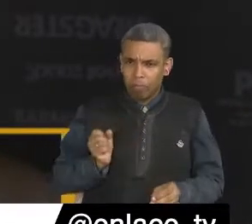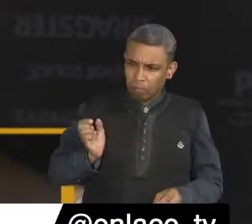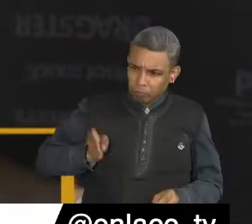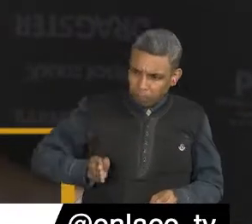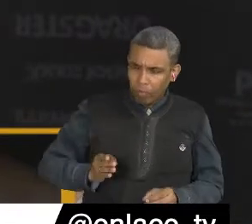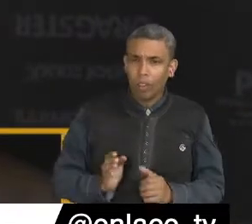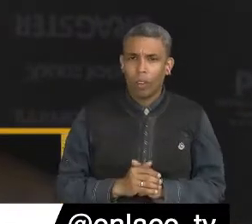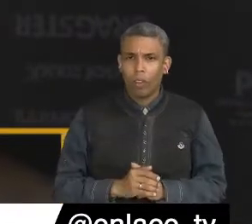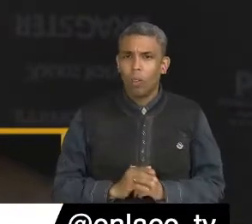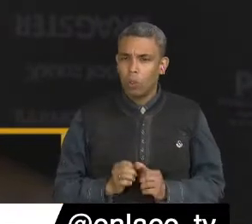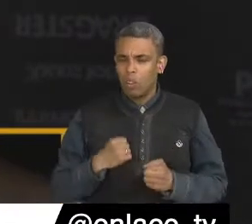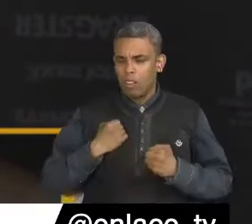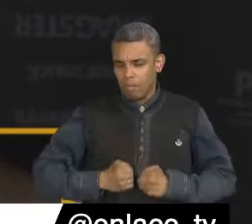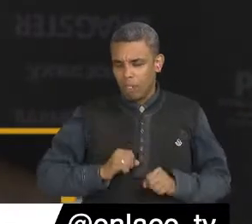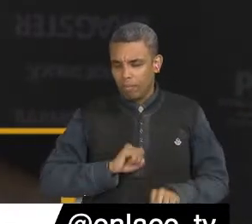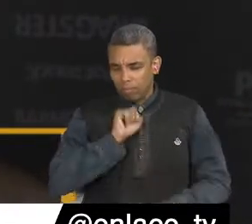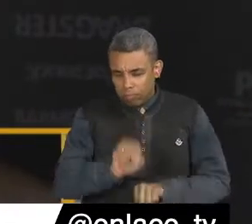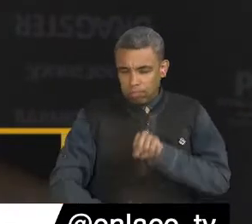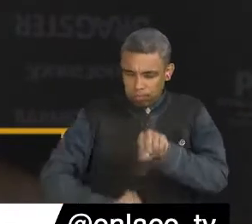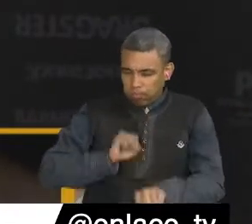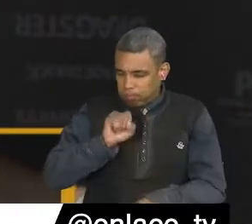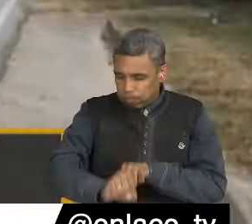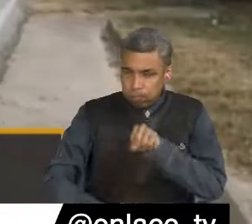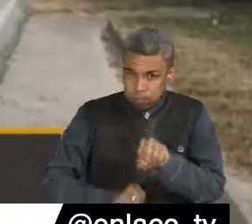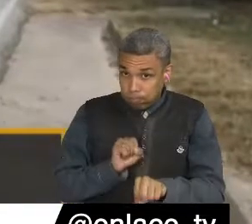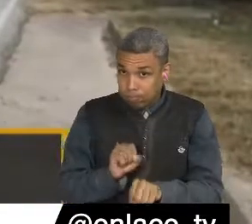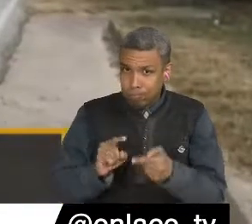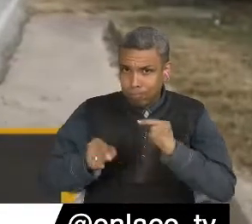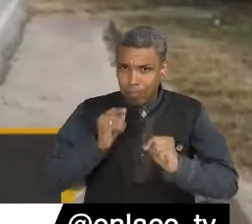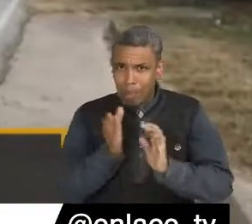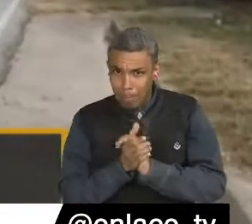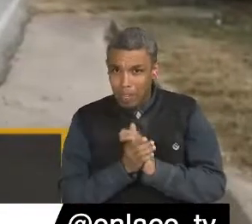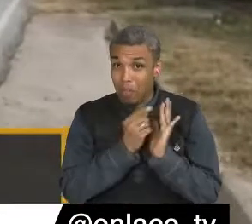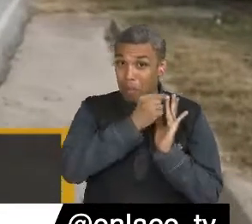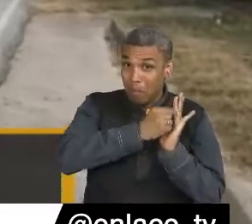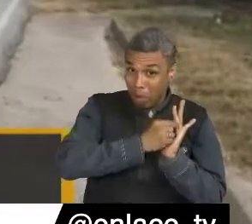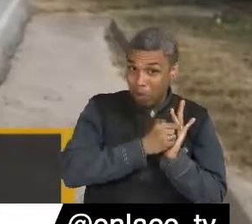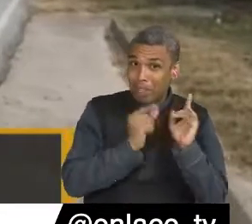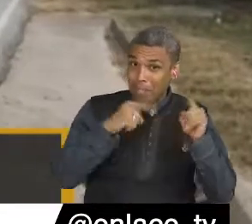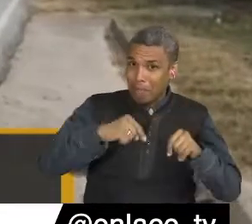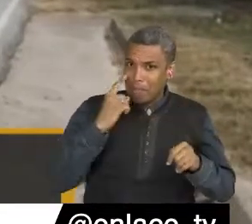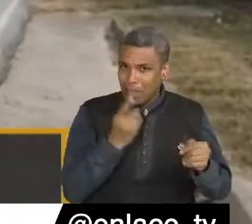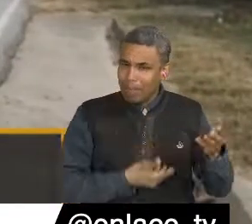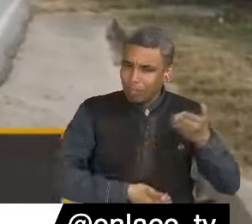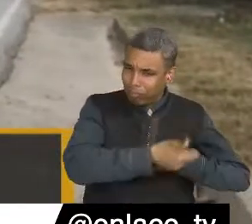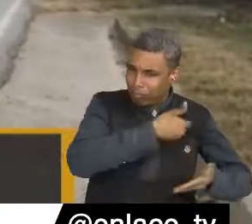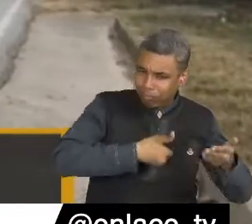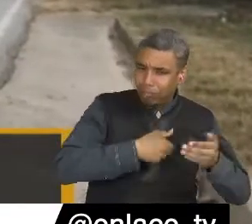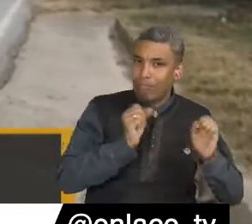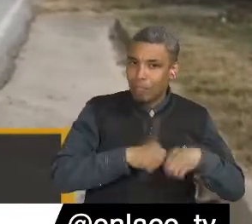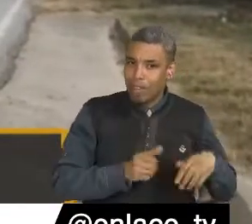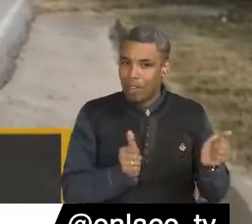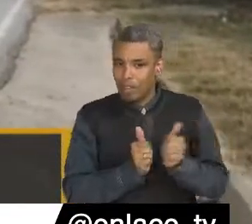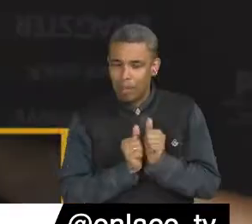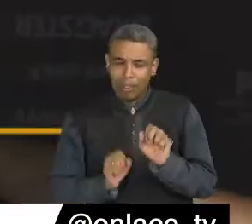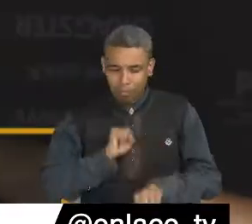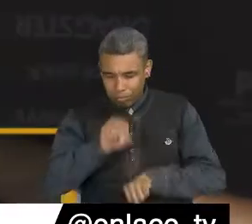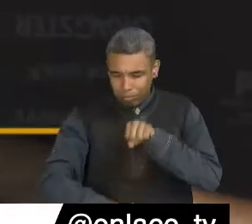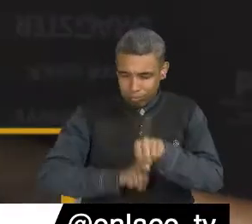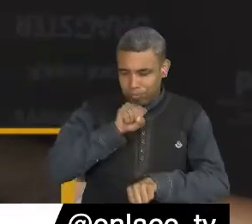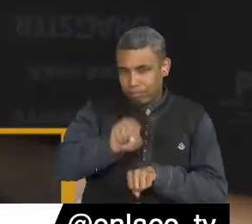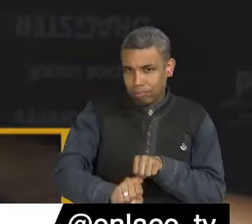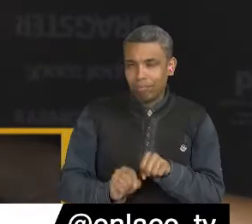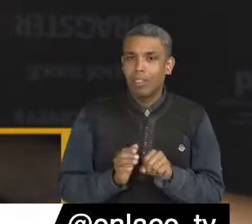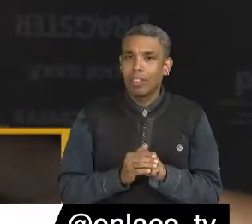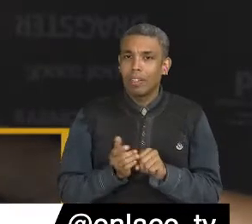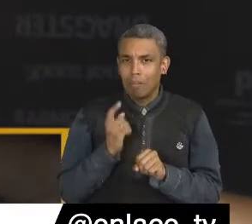MTB y he podido compartir con grandes amigos y con mi esposa en especial. Vamos a participar de esta travesía. Es una travesía que está dividida